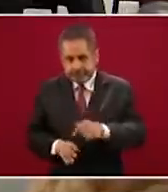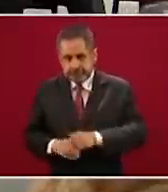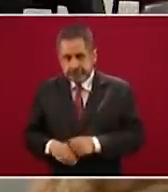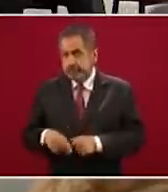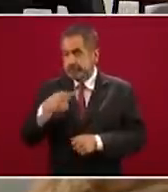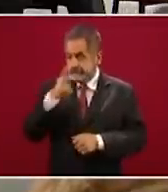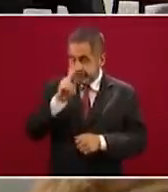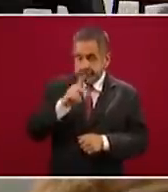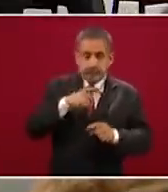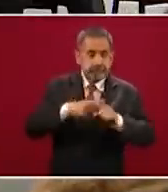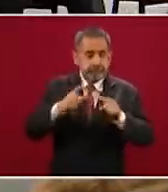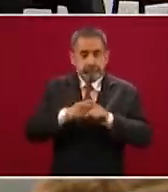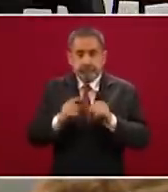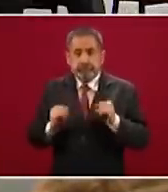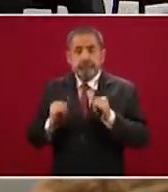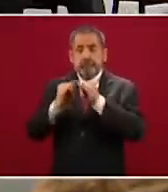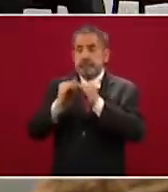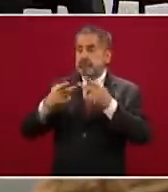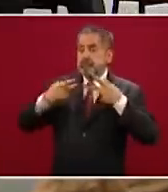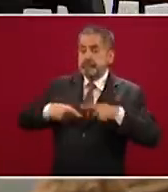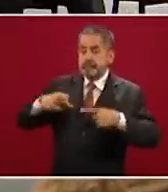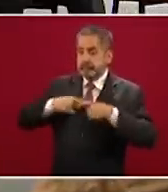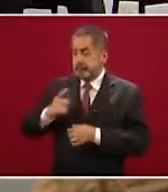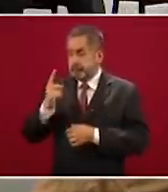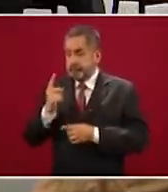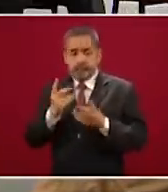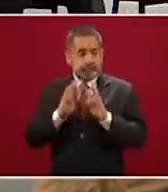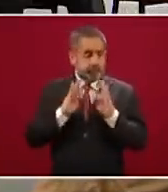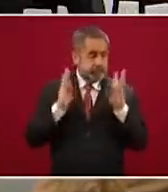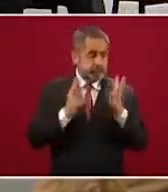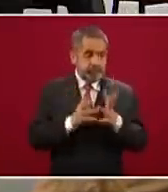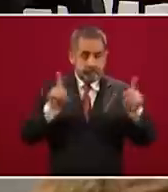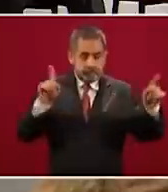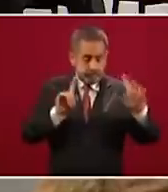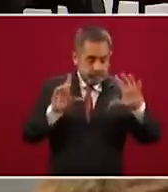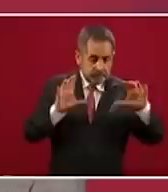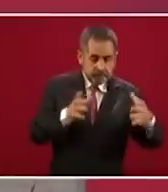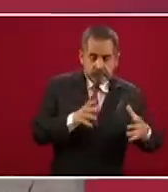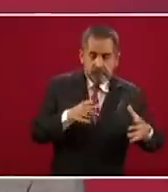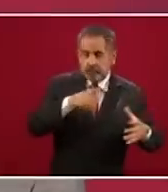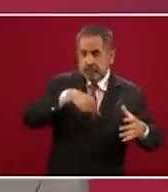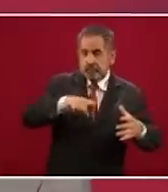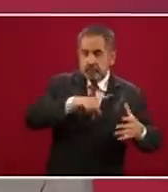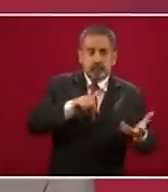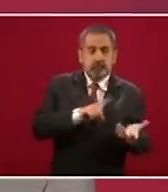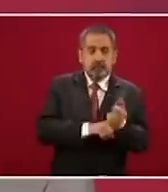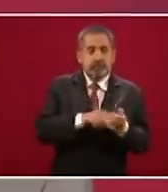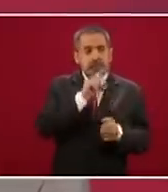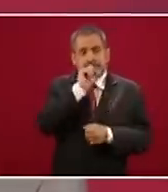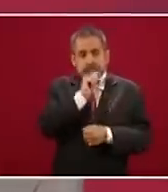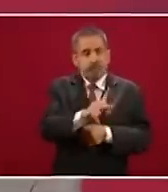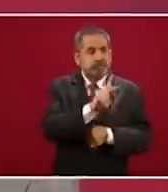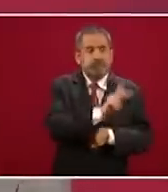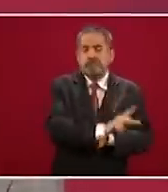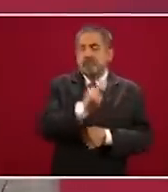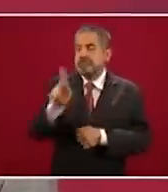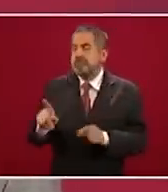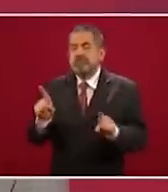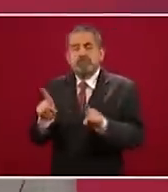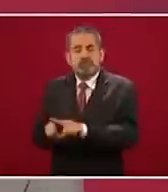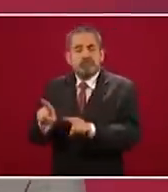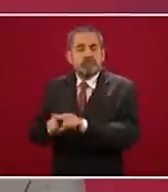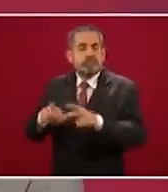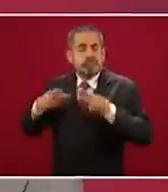instituciones, las personas que estarían ahí representadas, son exactamente las mismas instituciones y